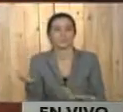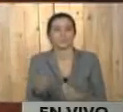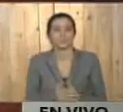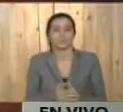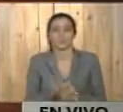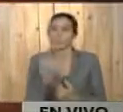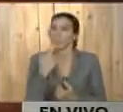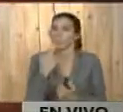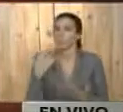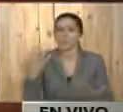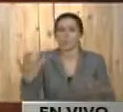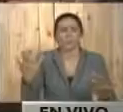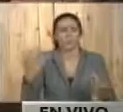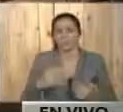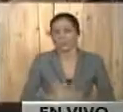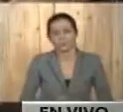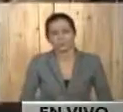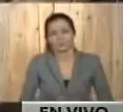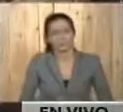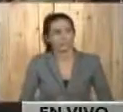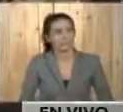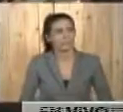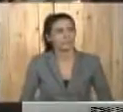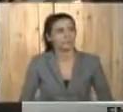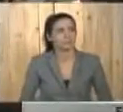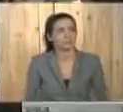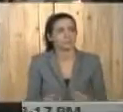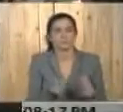y rojo.